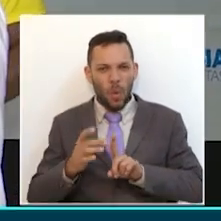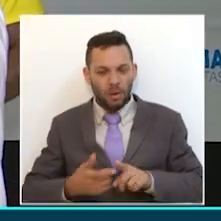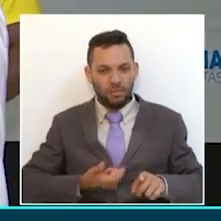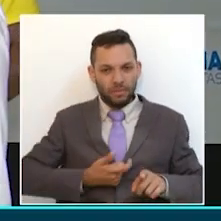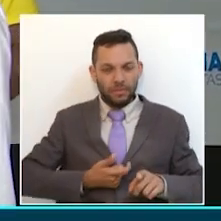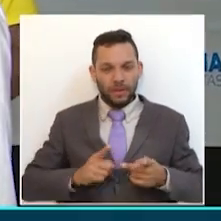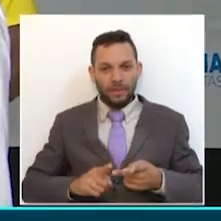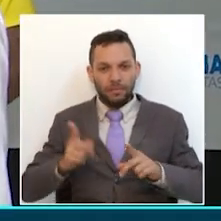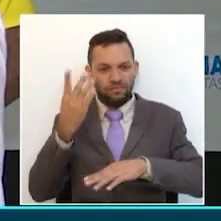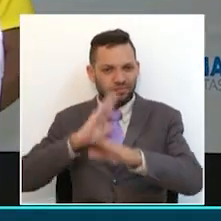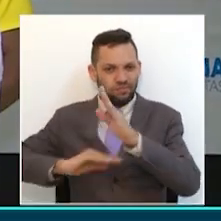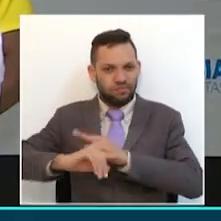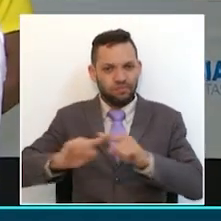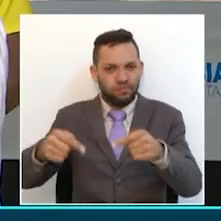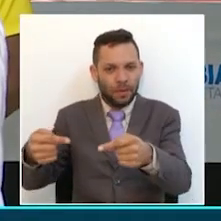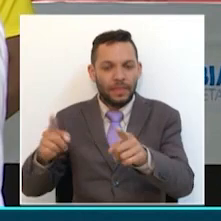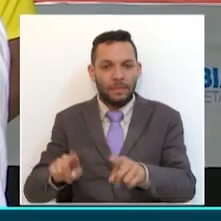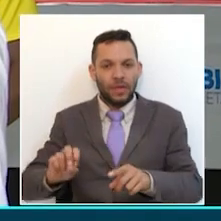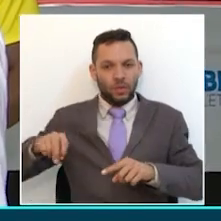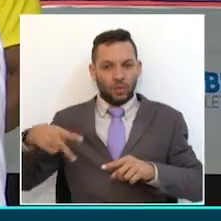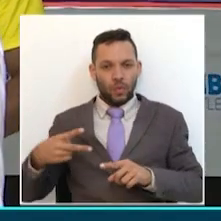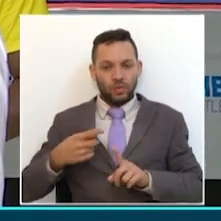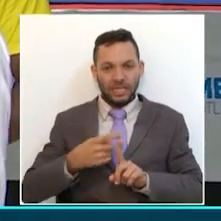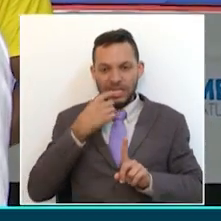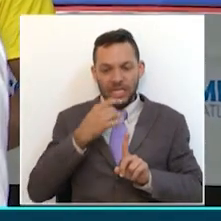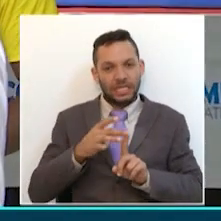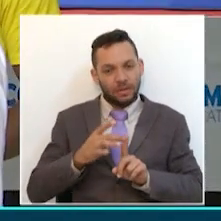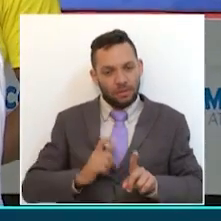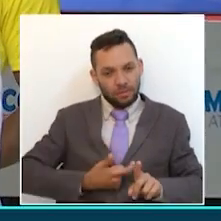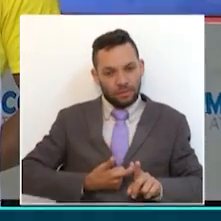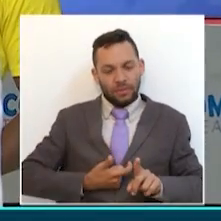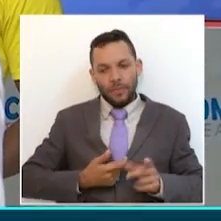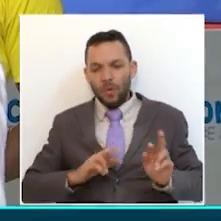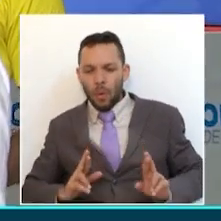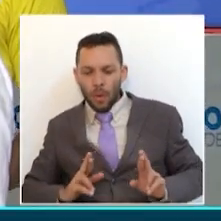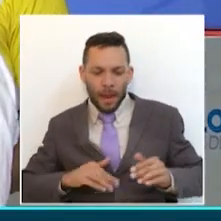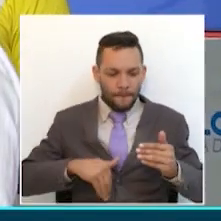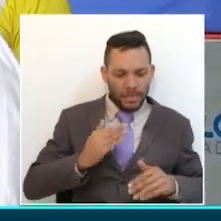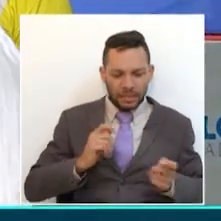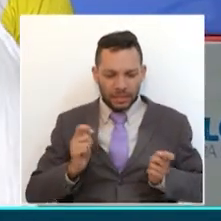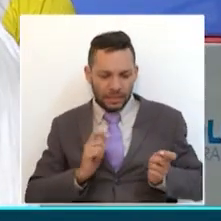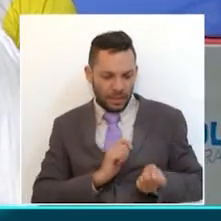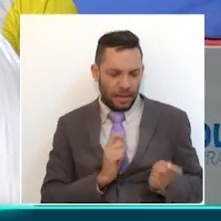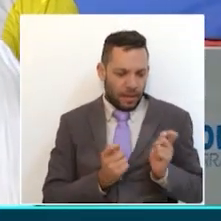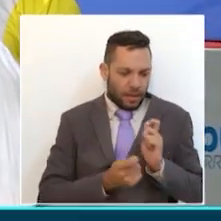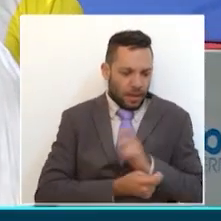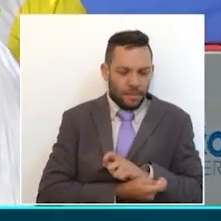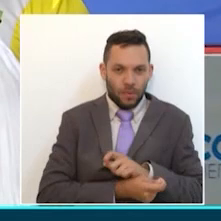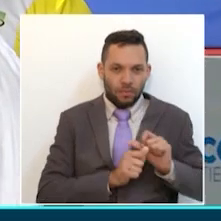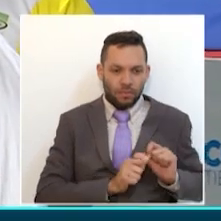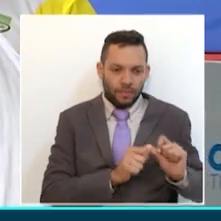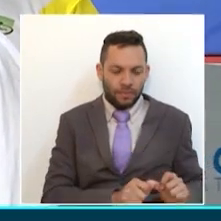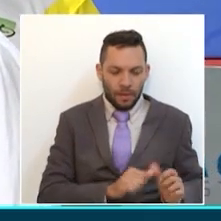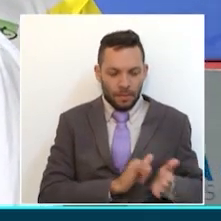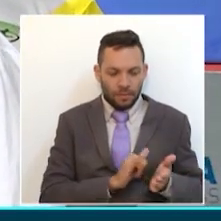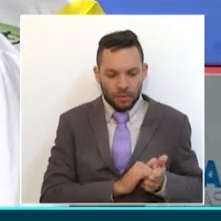livianas llevamos ya 2 medallas de bronce también. Esperamos para mañana pues poder mejorar los resultados de hoy. Nos espera una